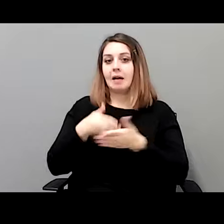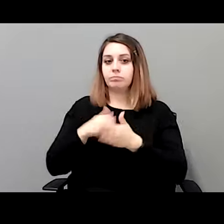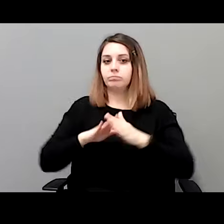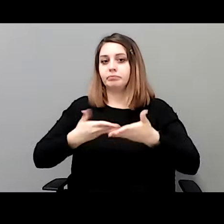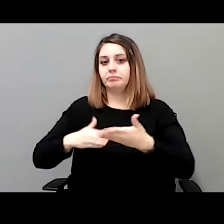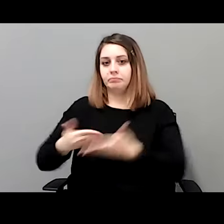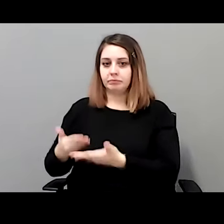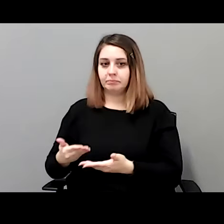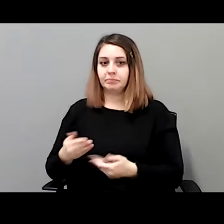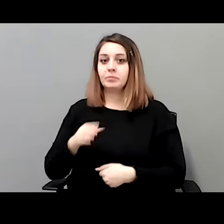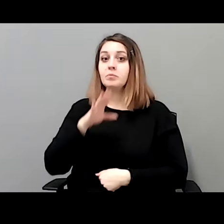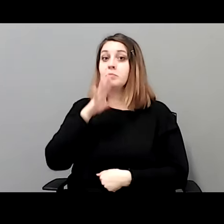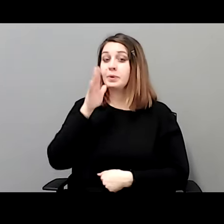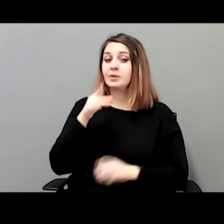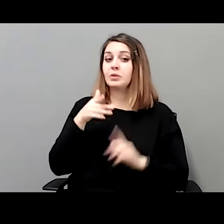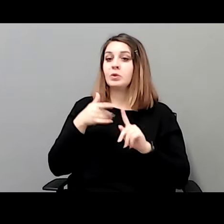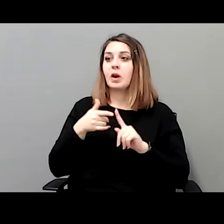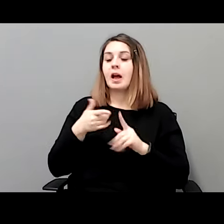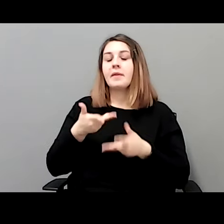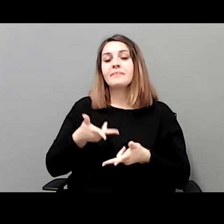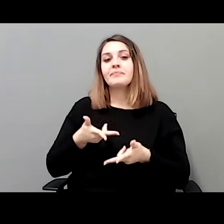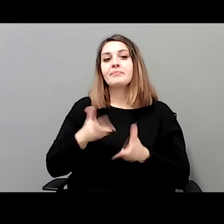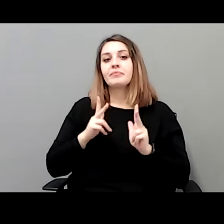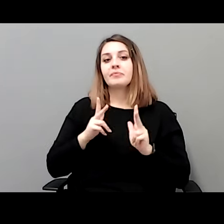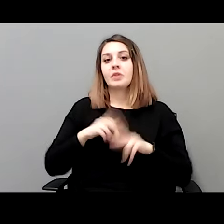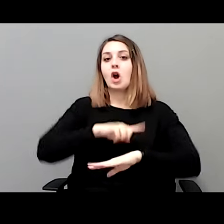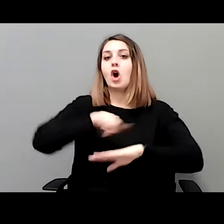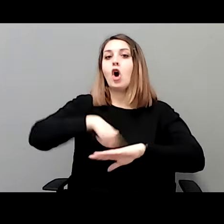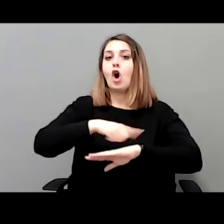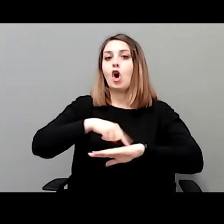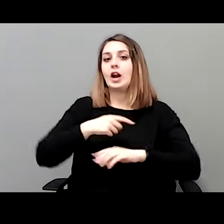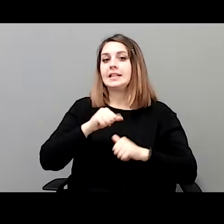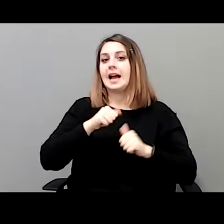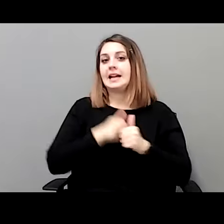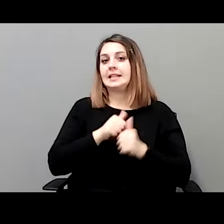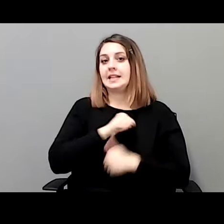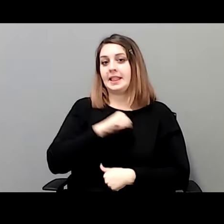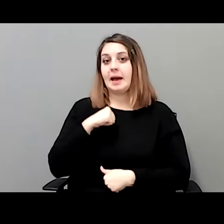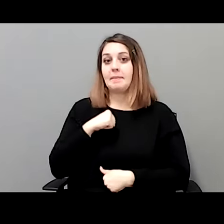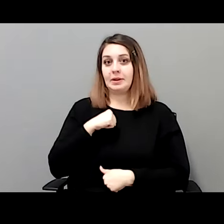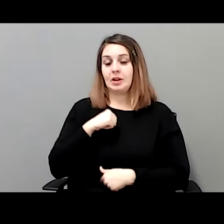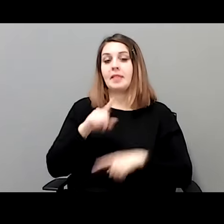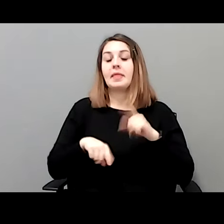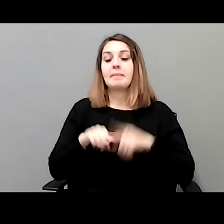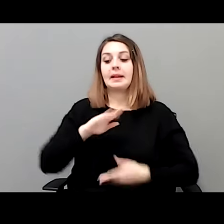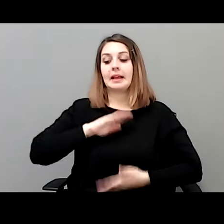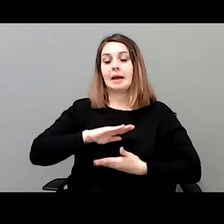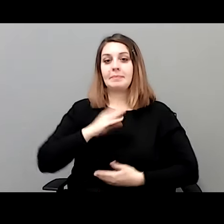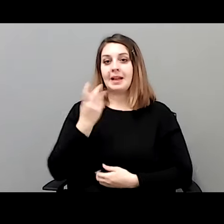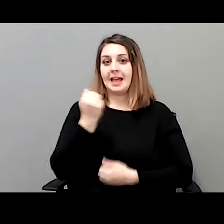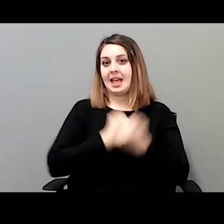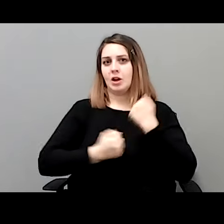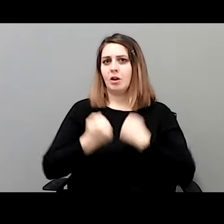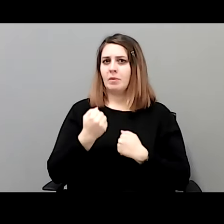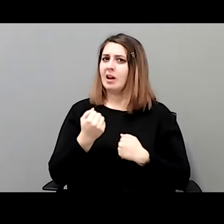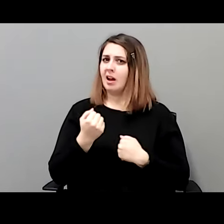una prestación con la que se conceden horas de asistente personal según la capacidad económica, algo que, no, que